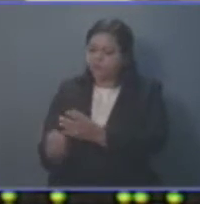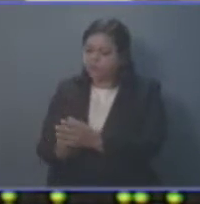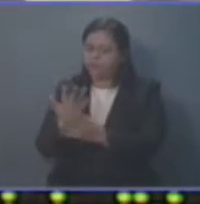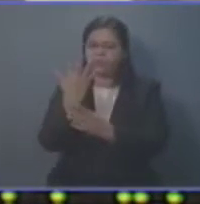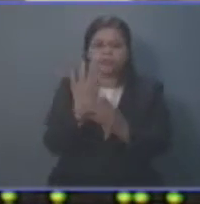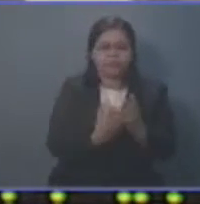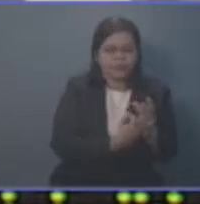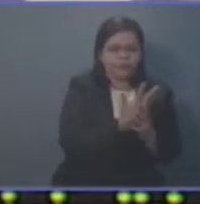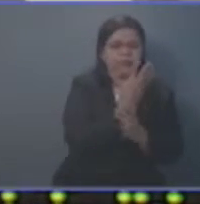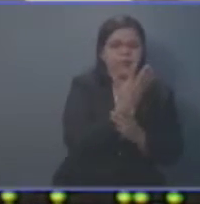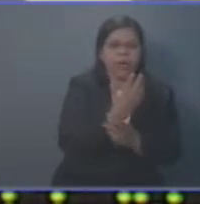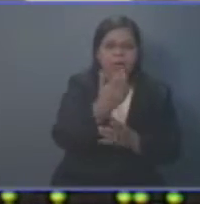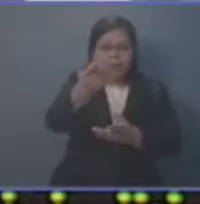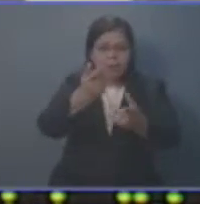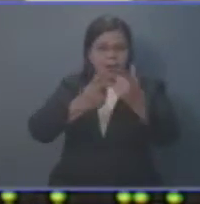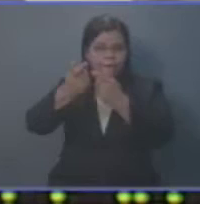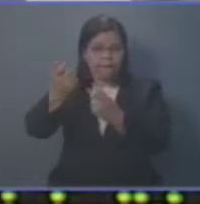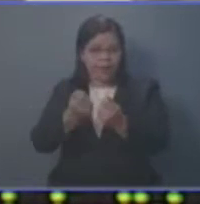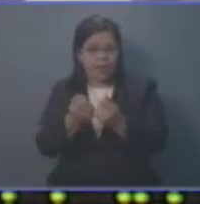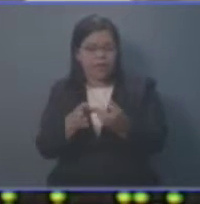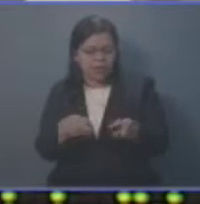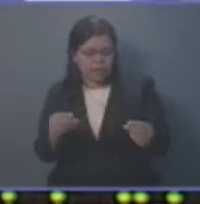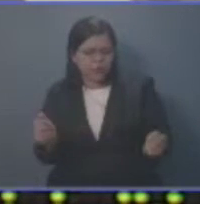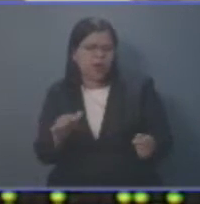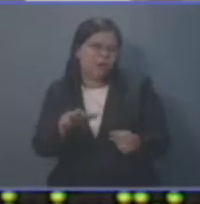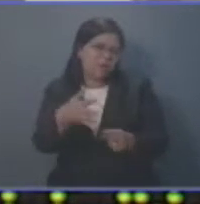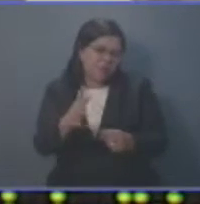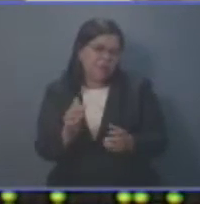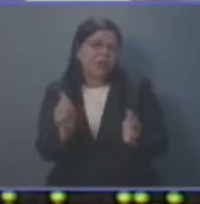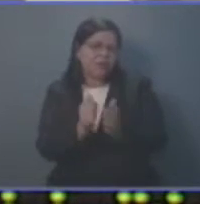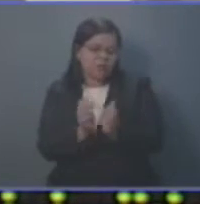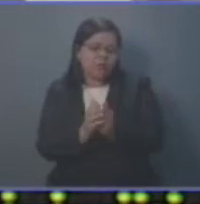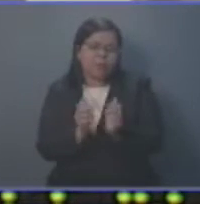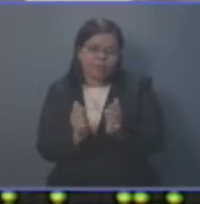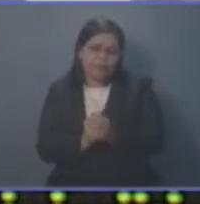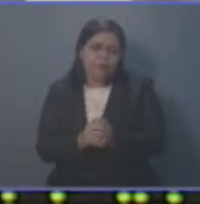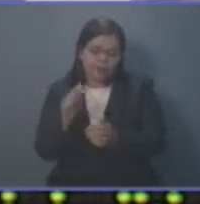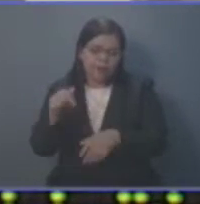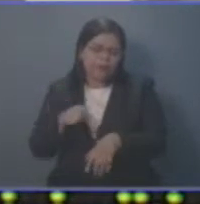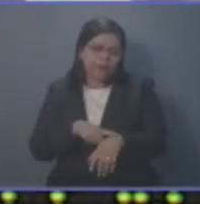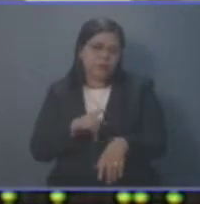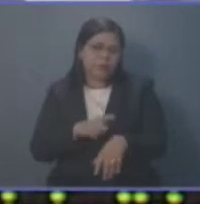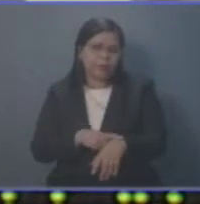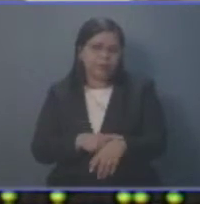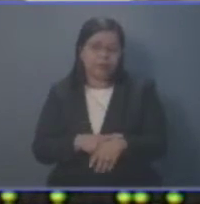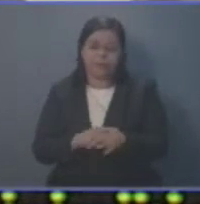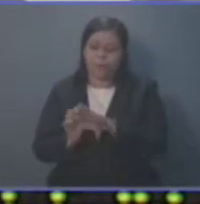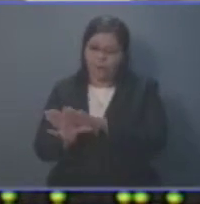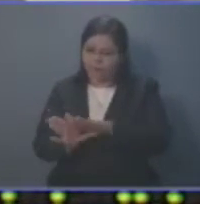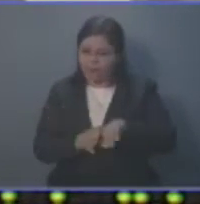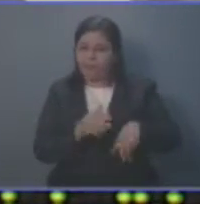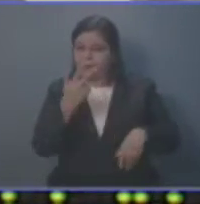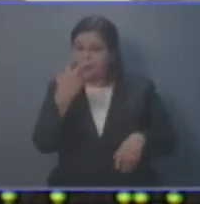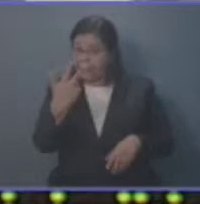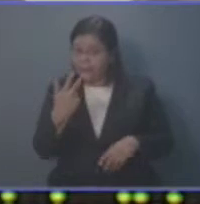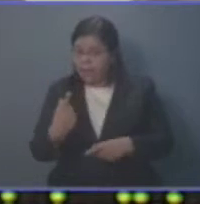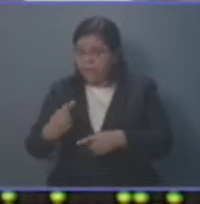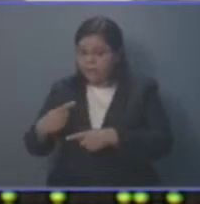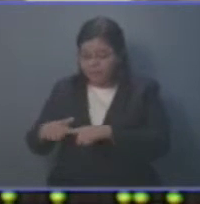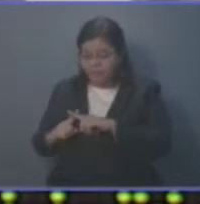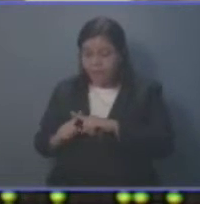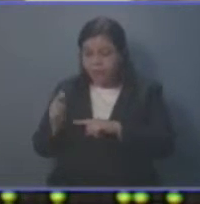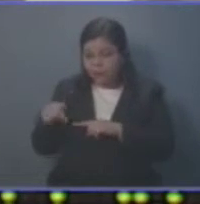manera resolver parcialmente la problemática de los viveristas. Adicionalmente, con fecha 3 de abril del presente año